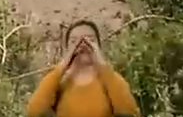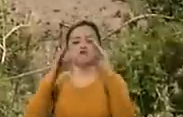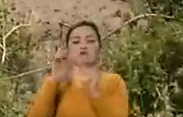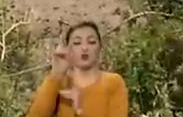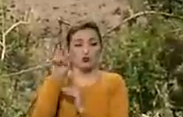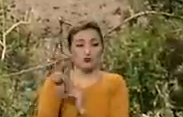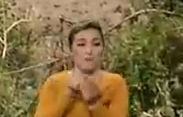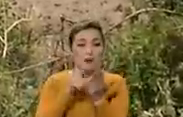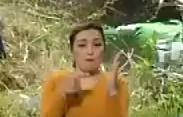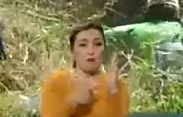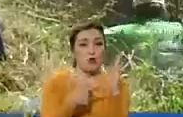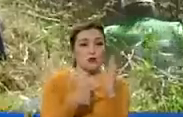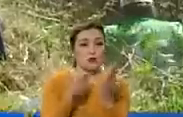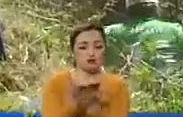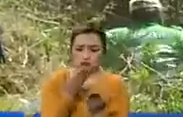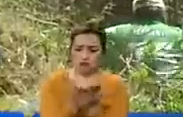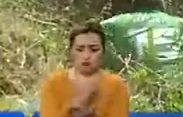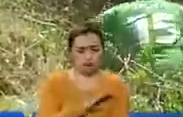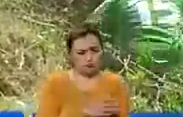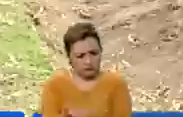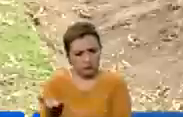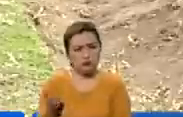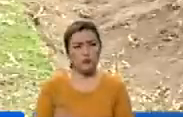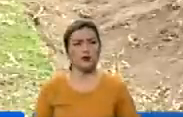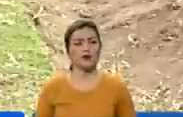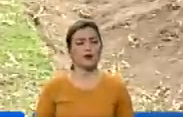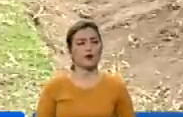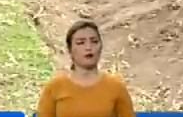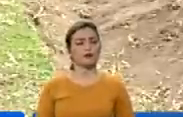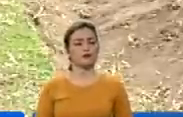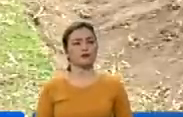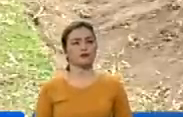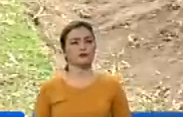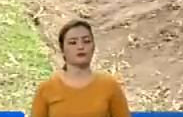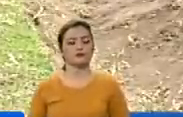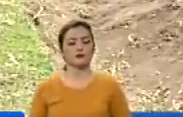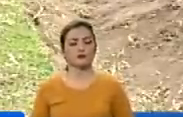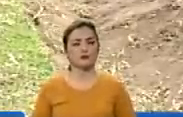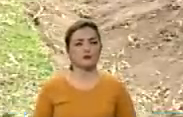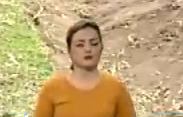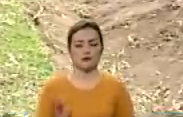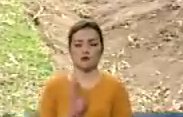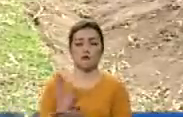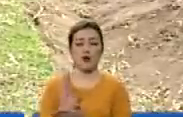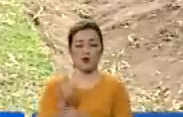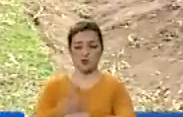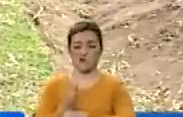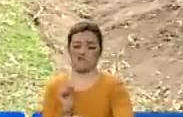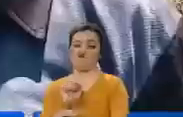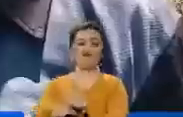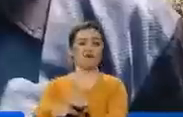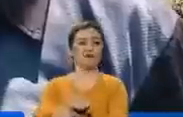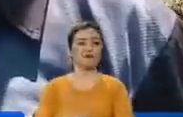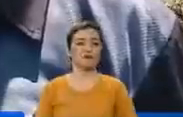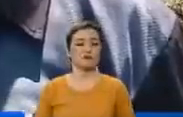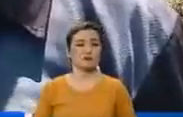impuesto predial, por lo que exigen la intervención del cabildo. Entonces, somos un barrio abandonado por las autoridades.